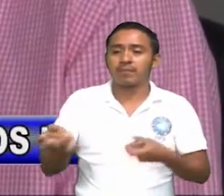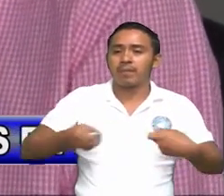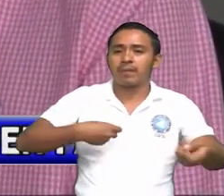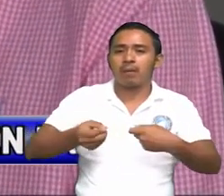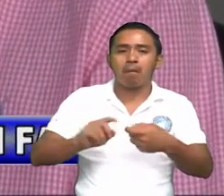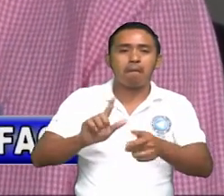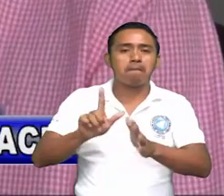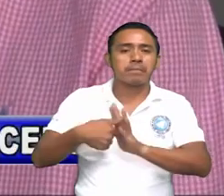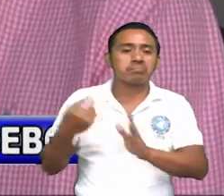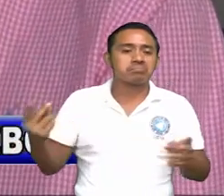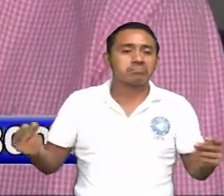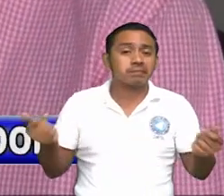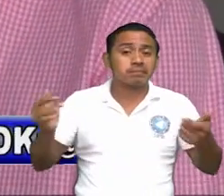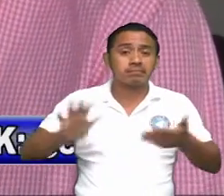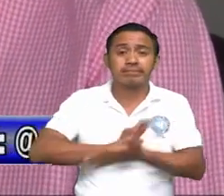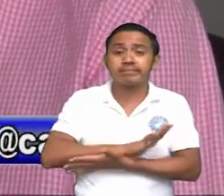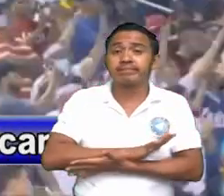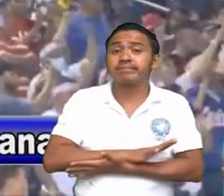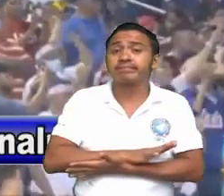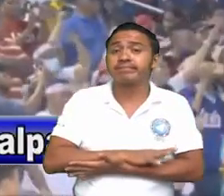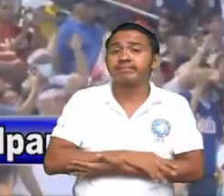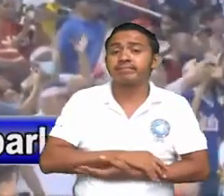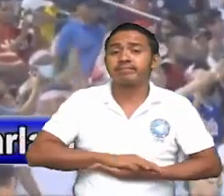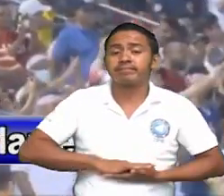de minutos. Una cosa impresionante.